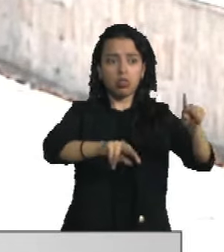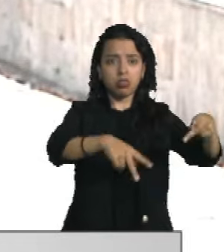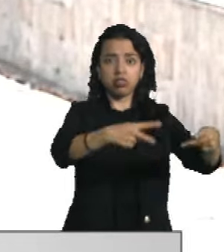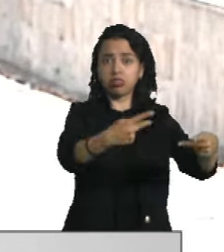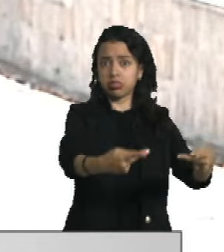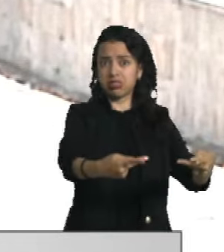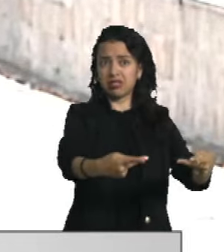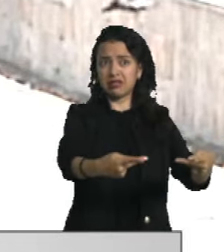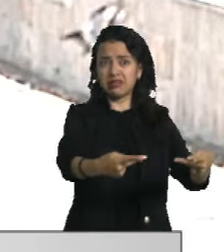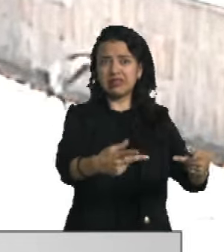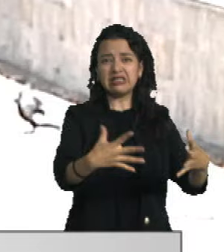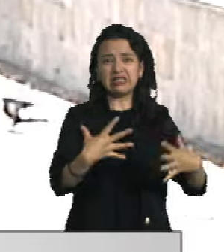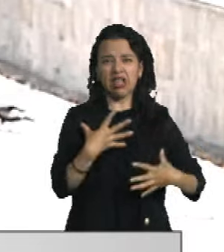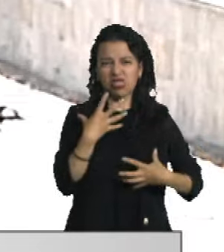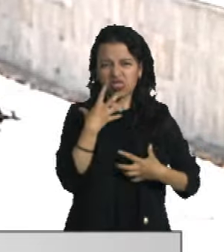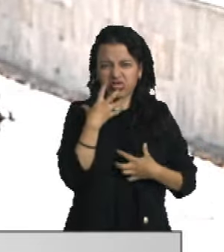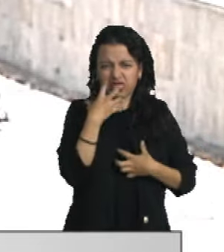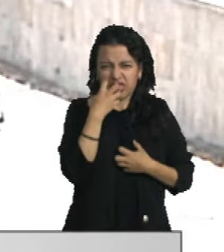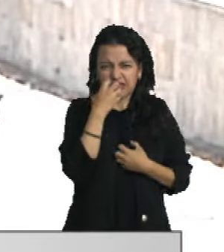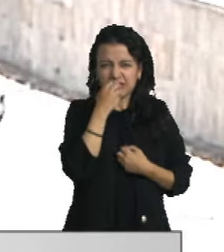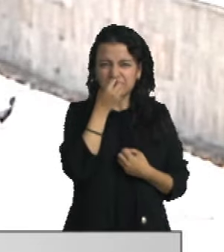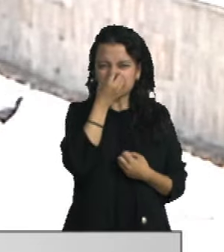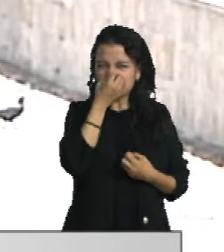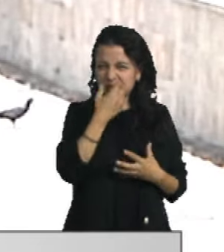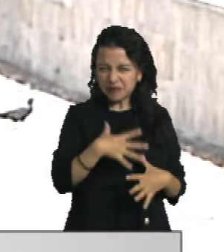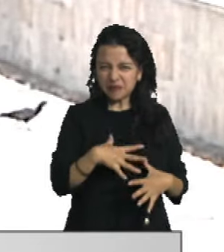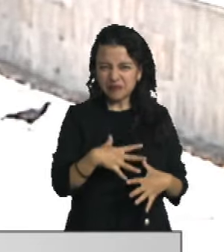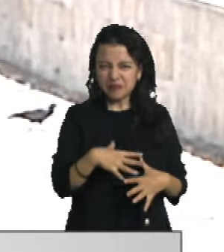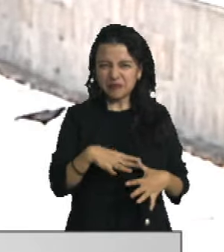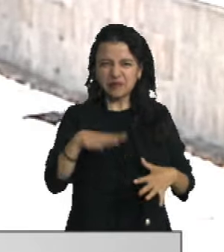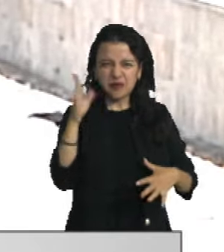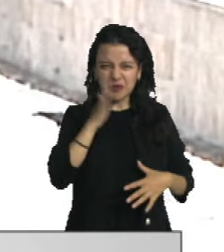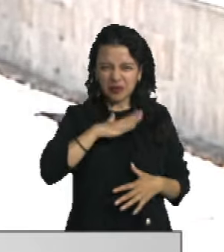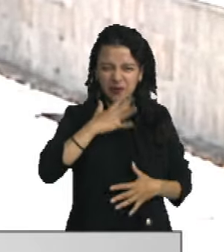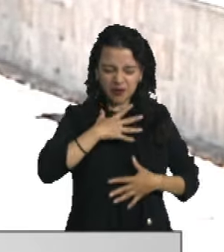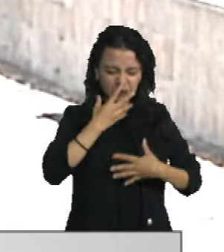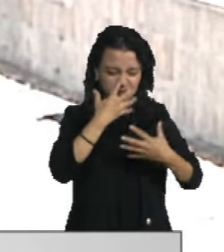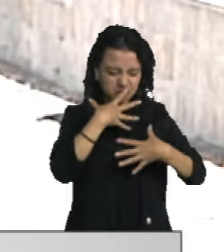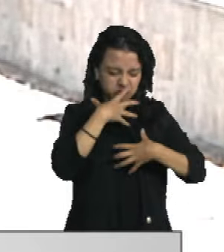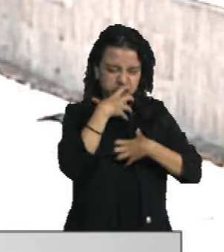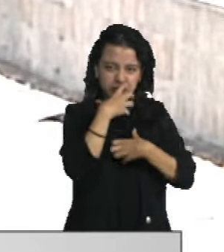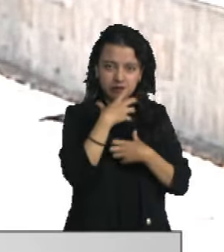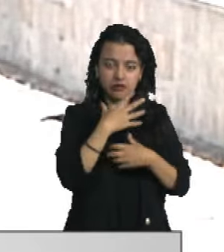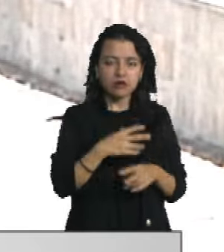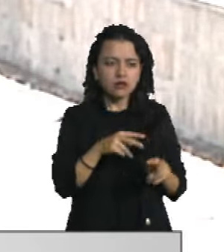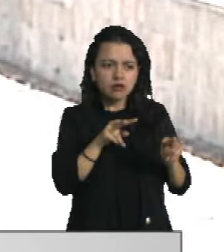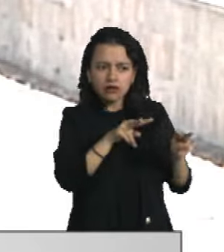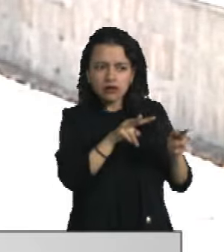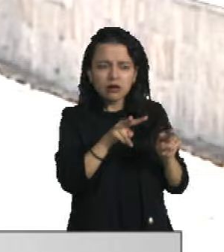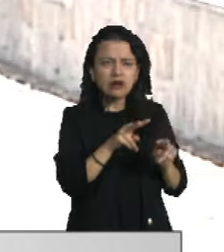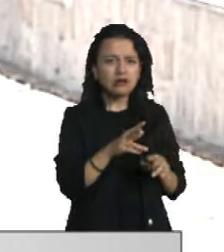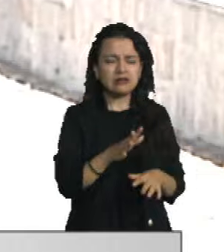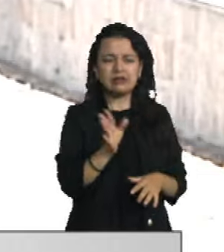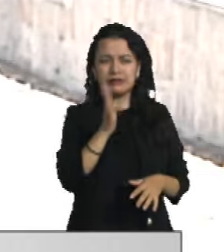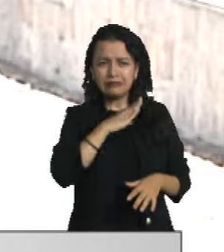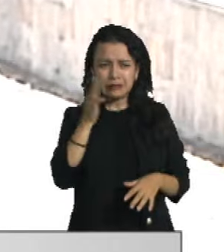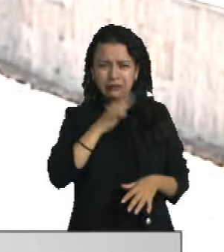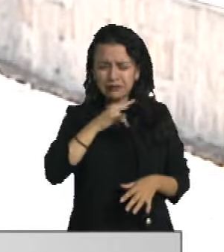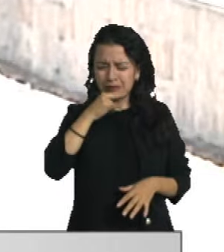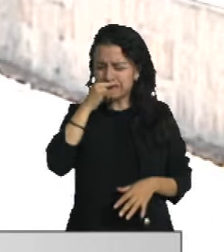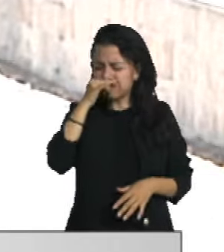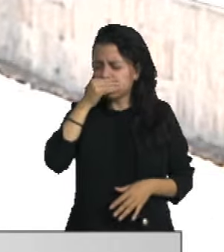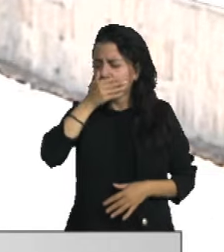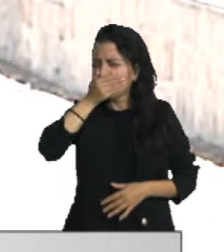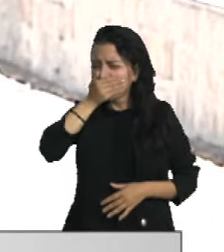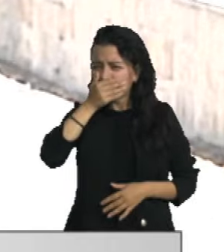aparente estado de descomposición. Las autoridades le confirmaron a Noticentro 1 CMI que un intenso olor